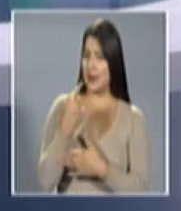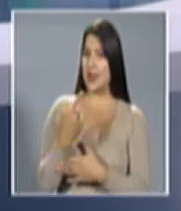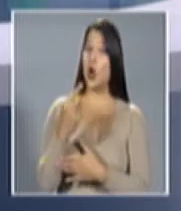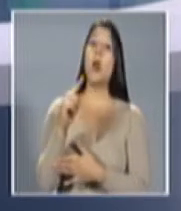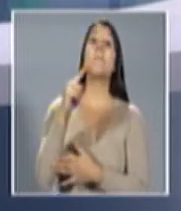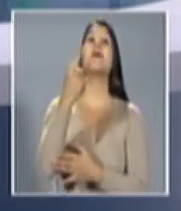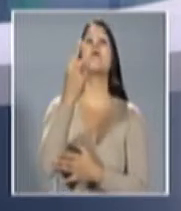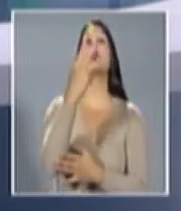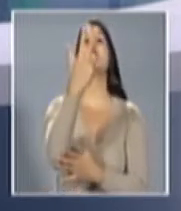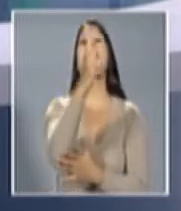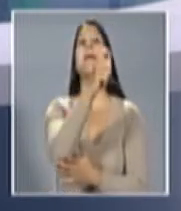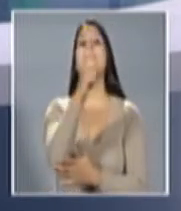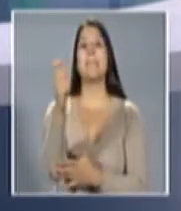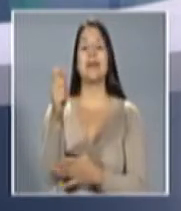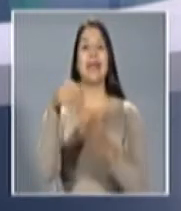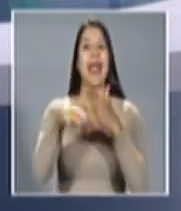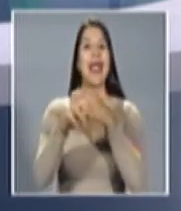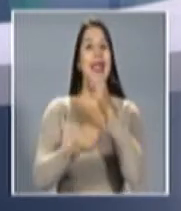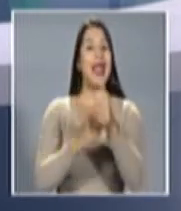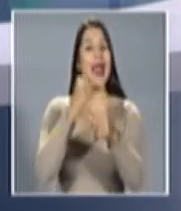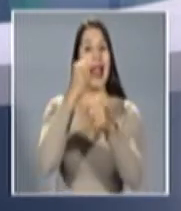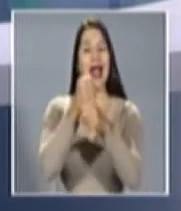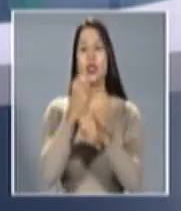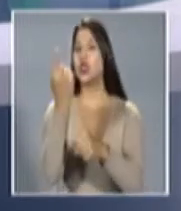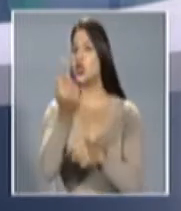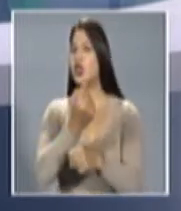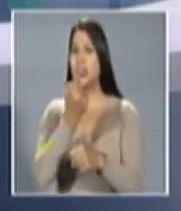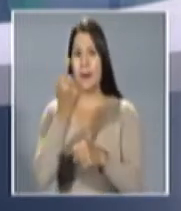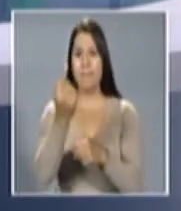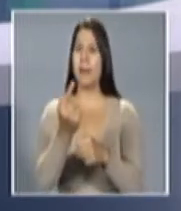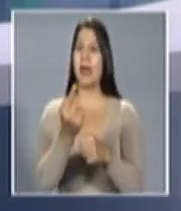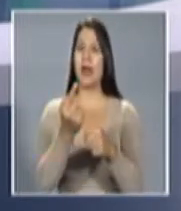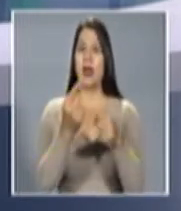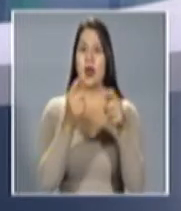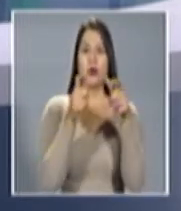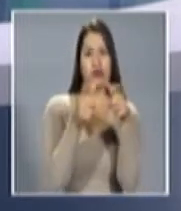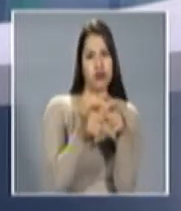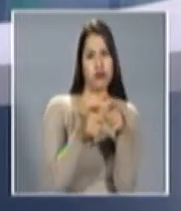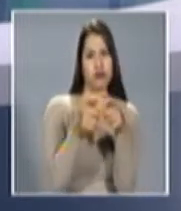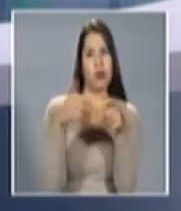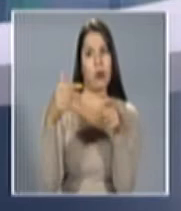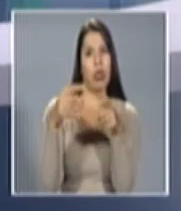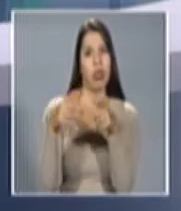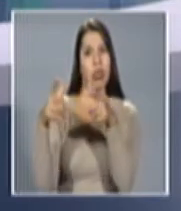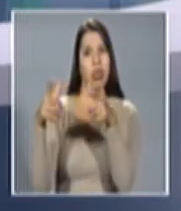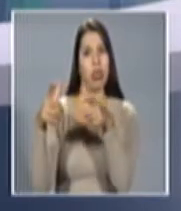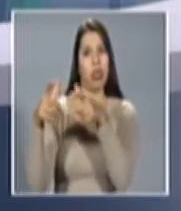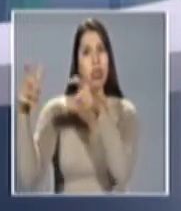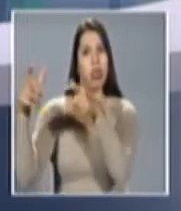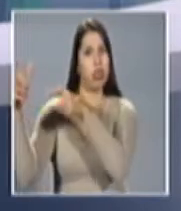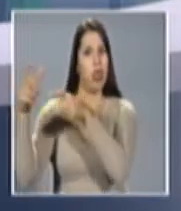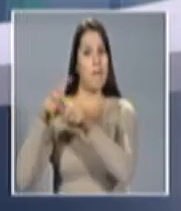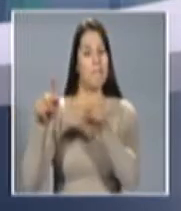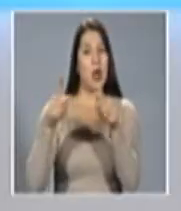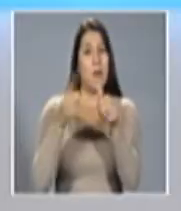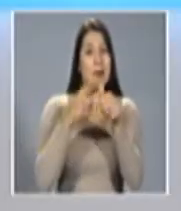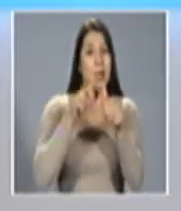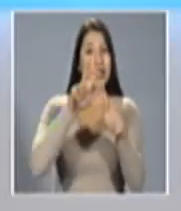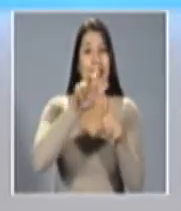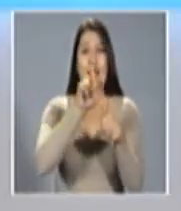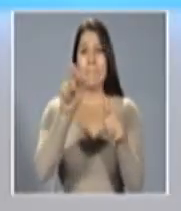año históricamente siempre es el trimestre donde se dan menos homicidios. Sin embargo, ¿cómo están las cifras para este 2018? Bueno, muy buenas